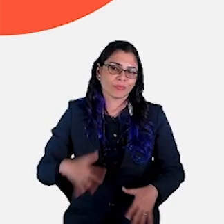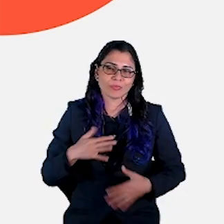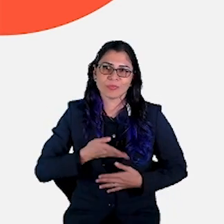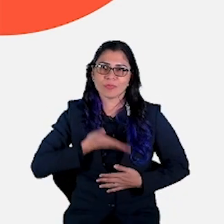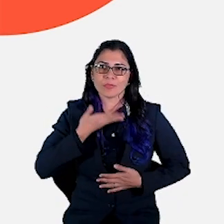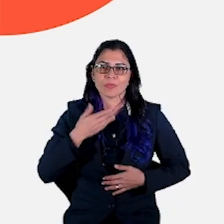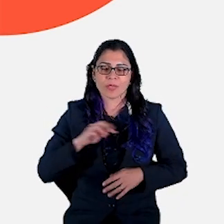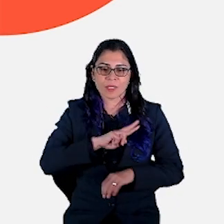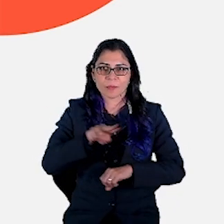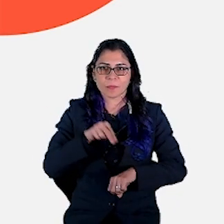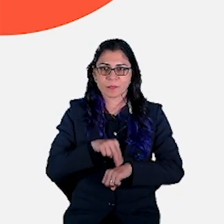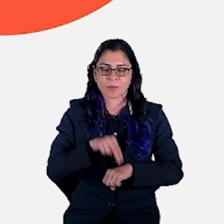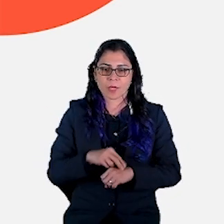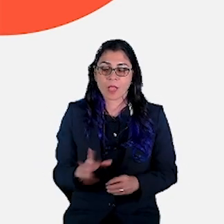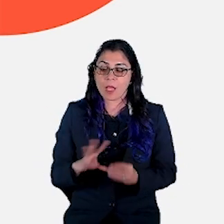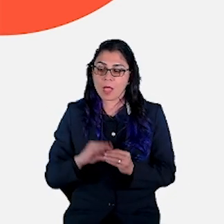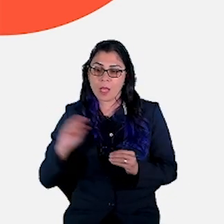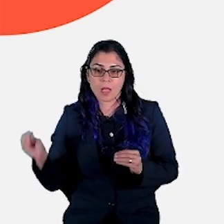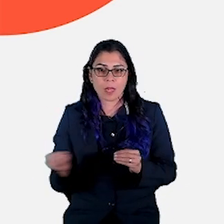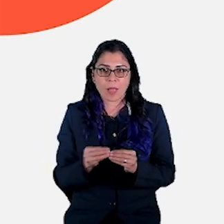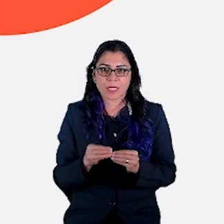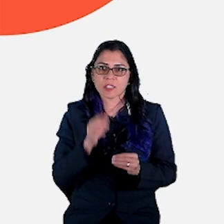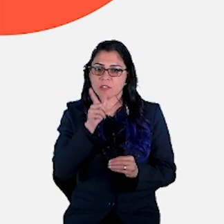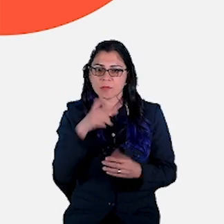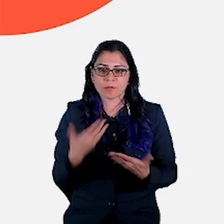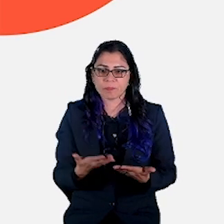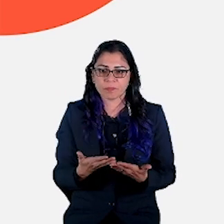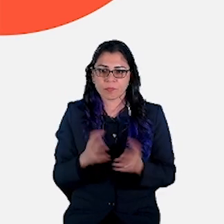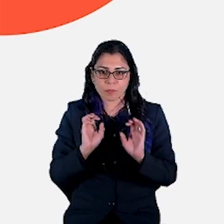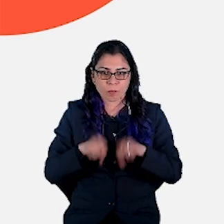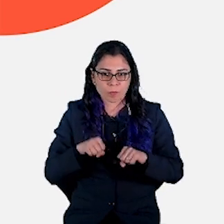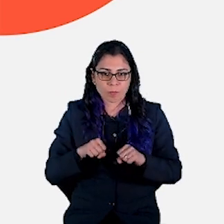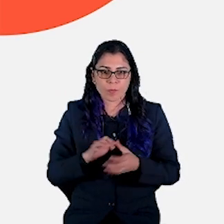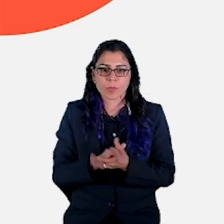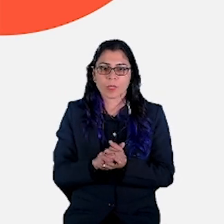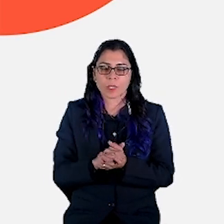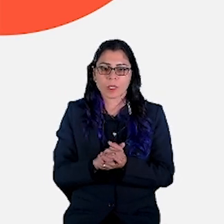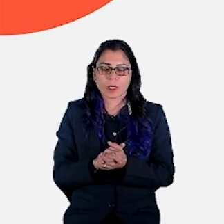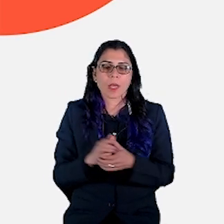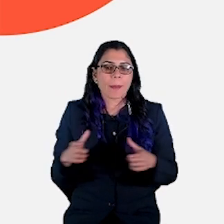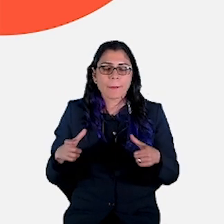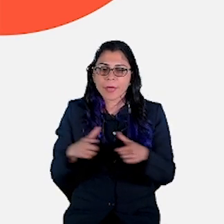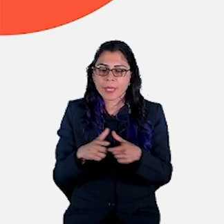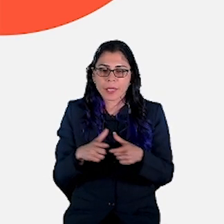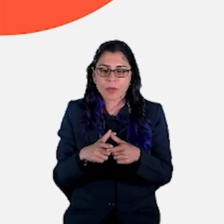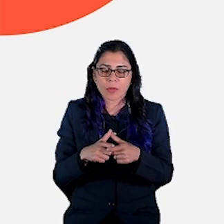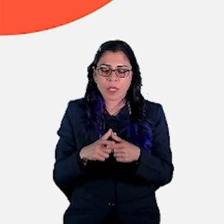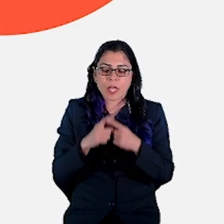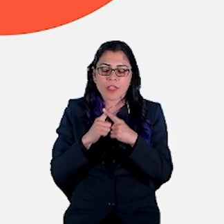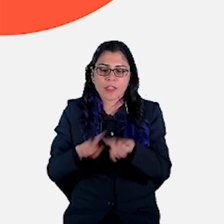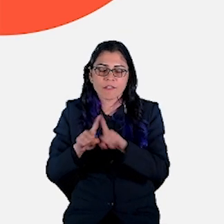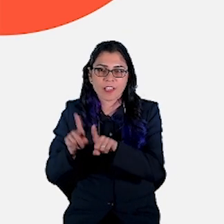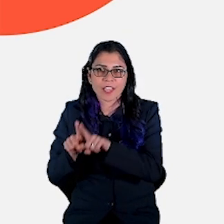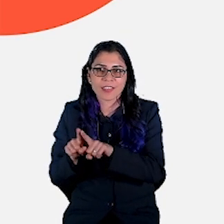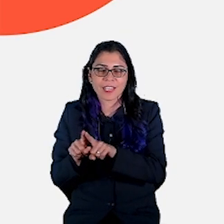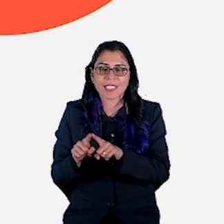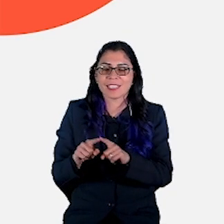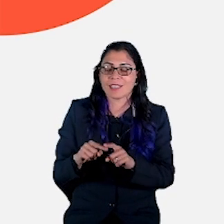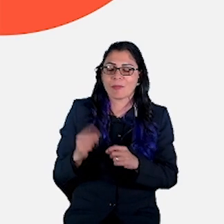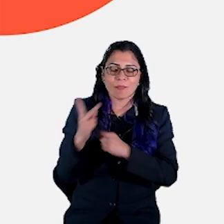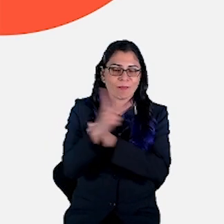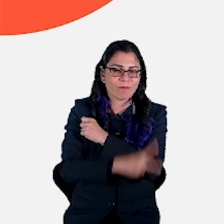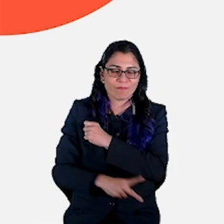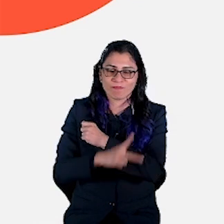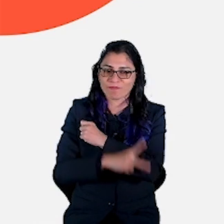nacional adicionalmente nos permite esta eh pequeño pero diverso país